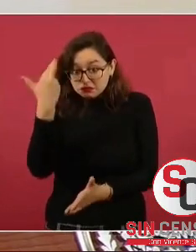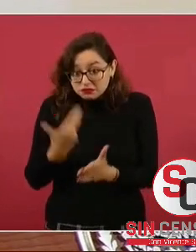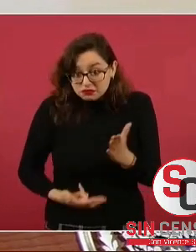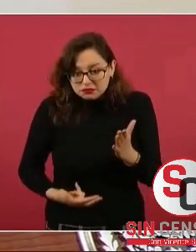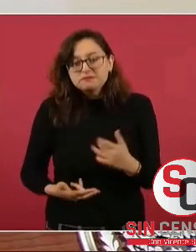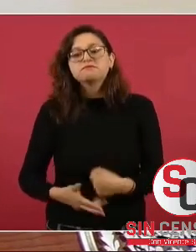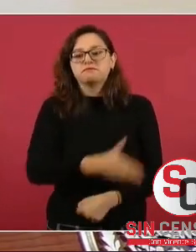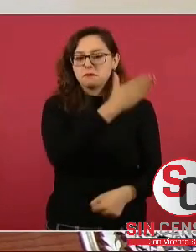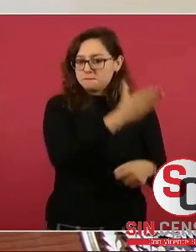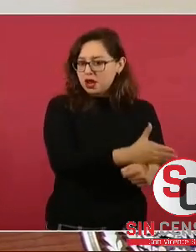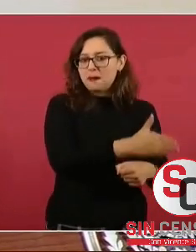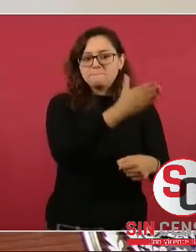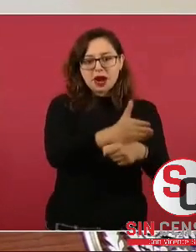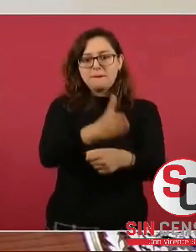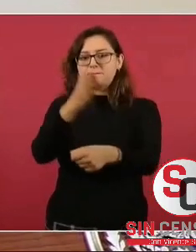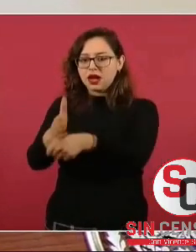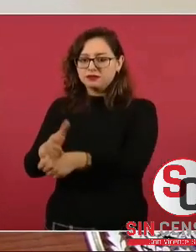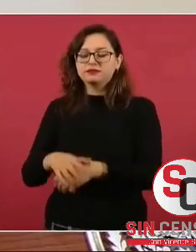caso